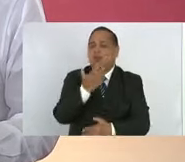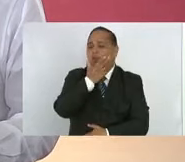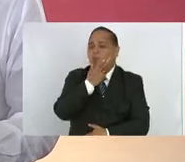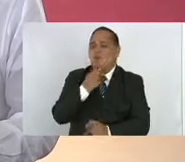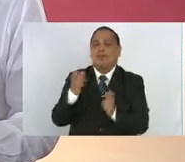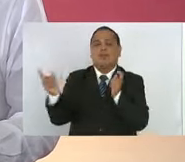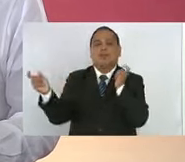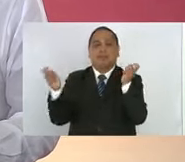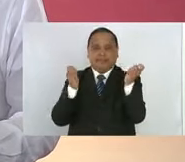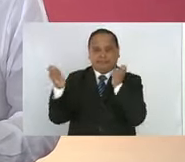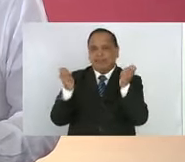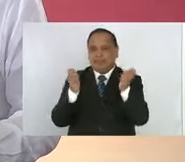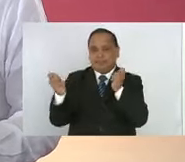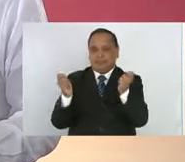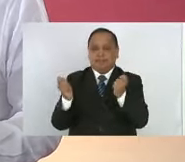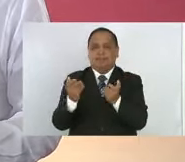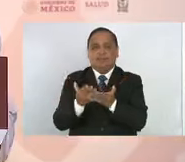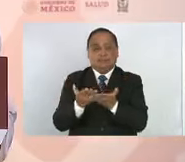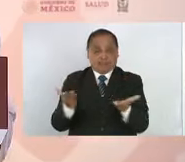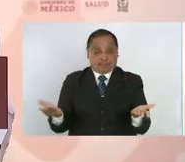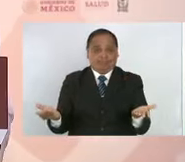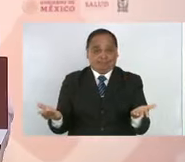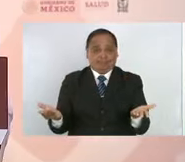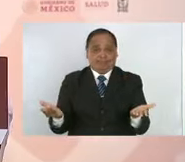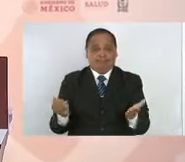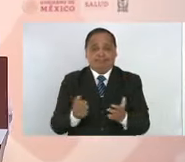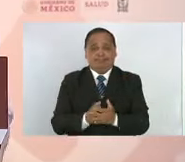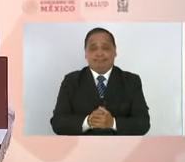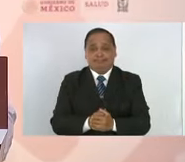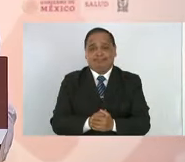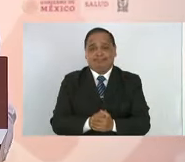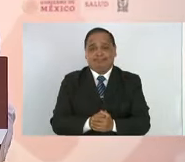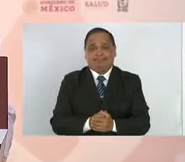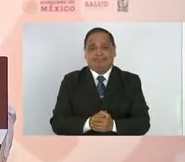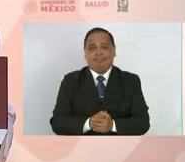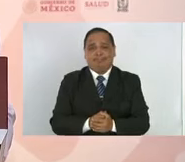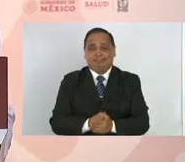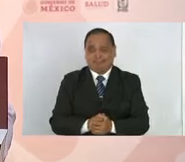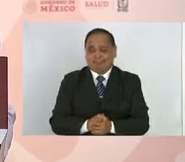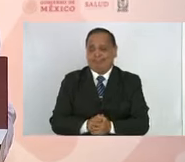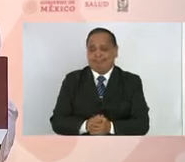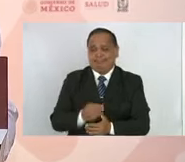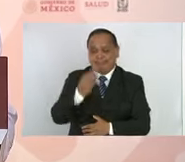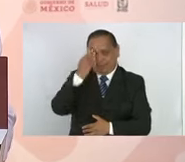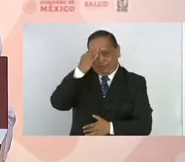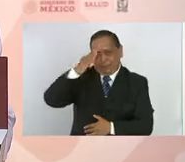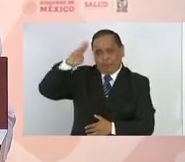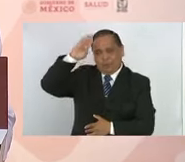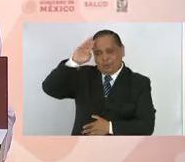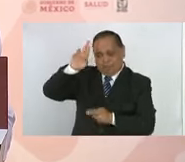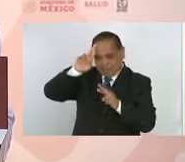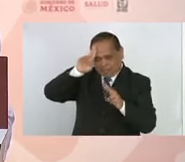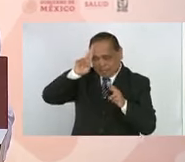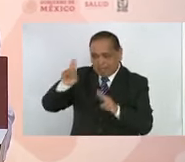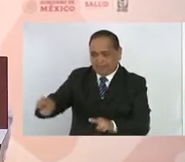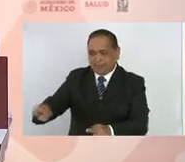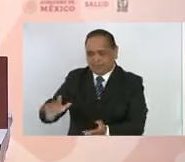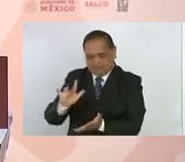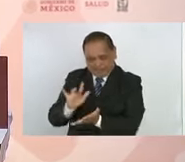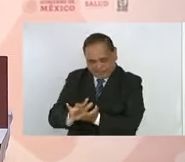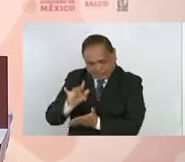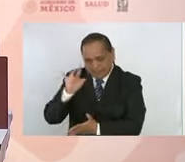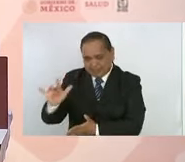dirigentes. Por eso, nuestro respeto, nuestra gratitud, nuestro